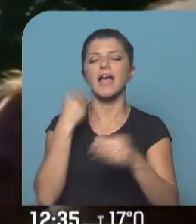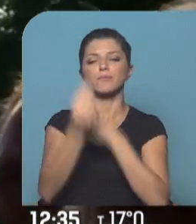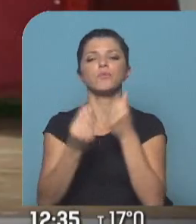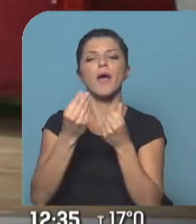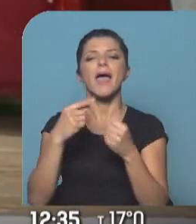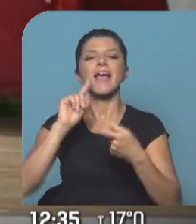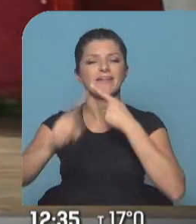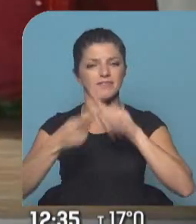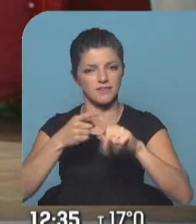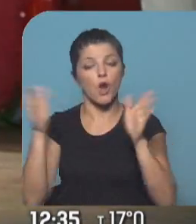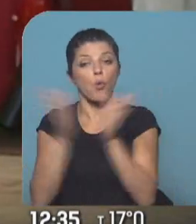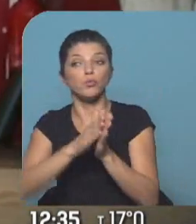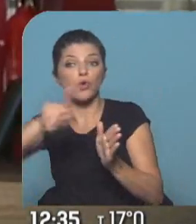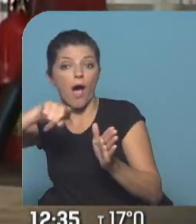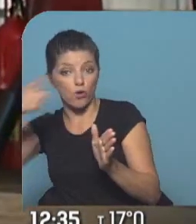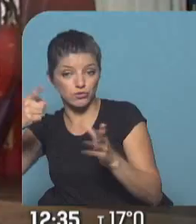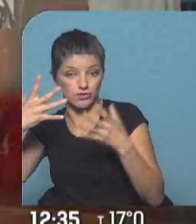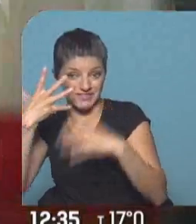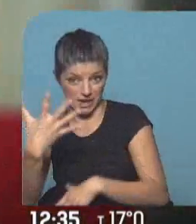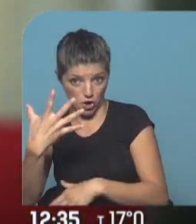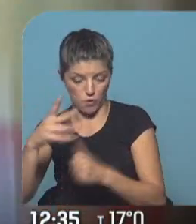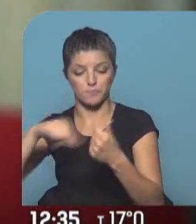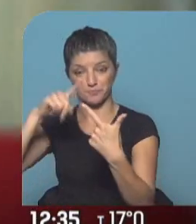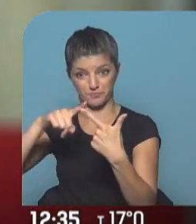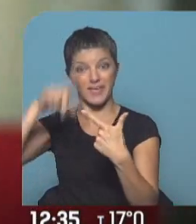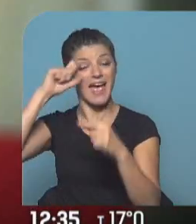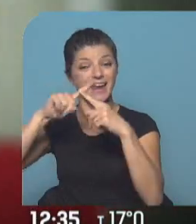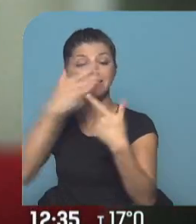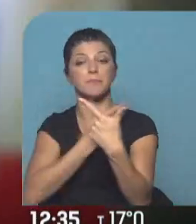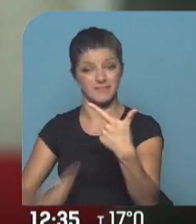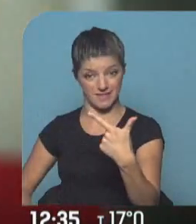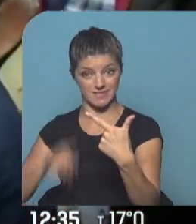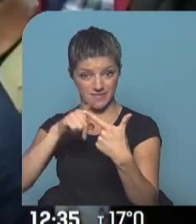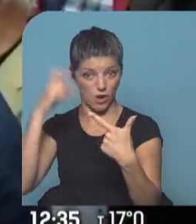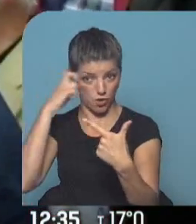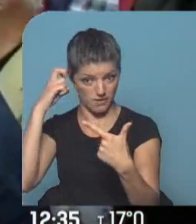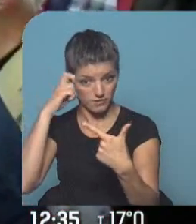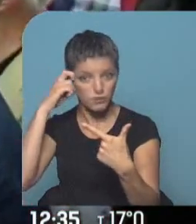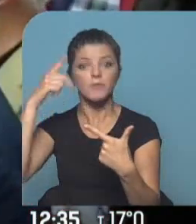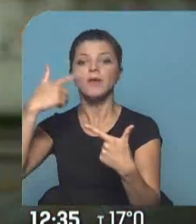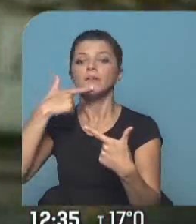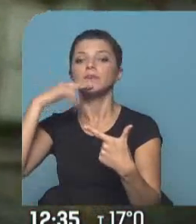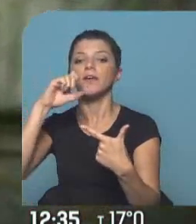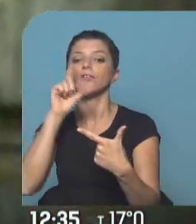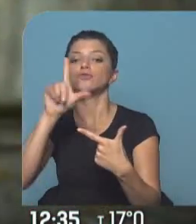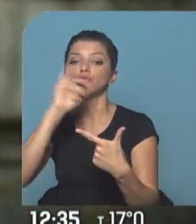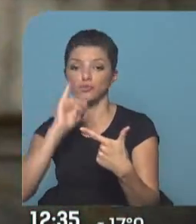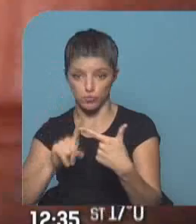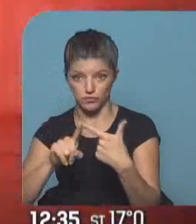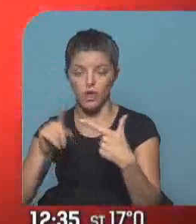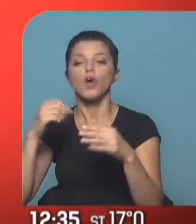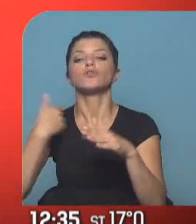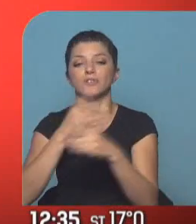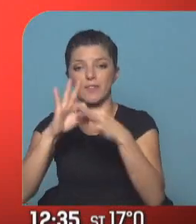con candidatos de otros 5 partidos. El expresidente del Parlamento Europeo, Martin Schulz, por el Partido Socialdemócrata Alemán,